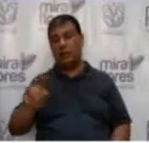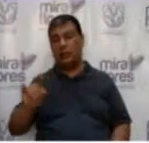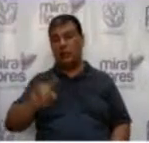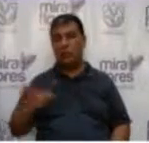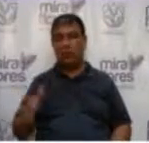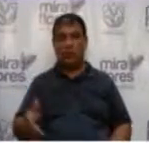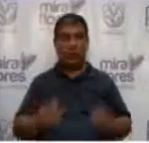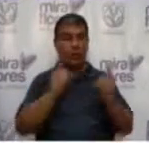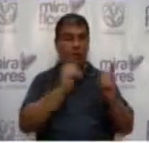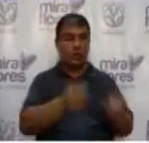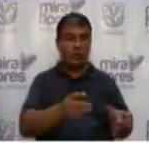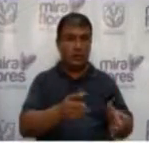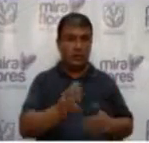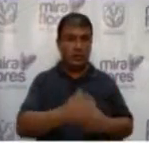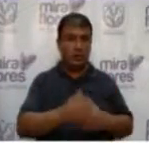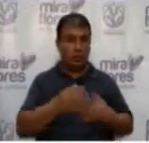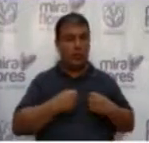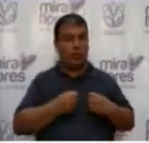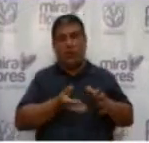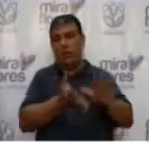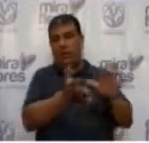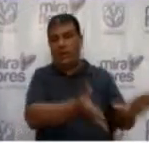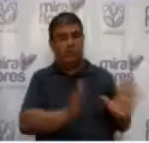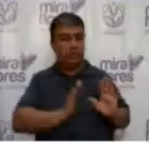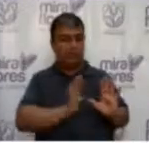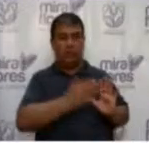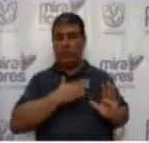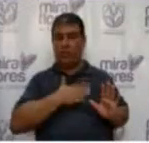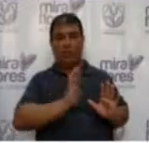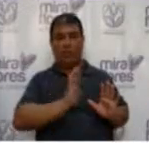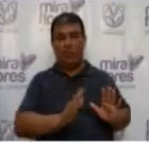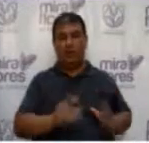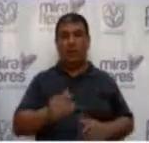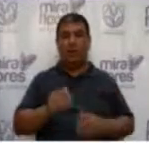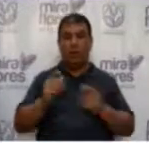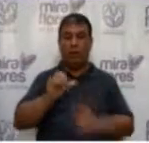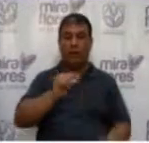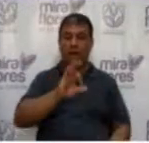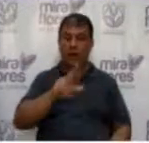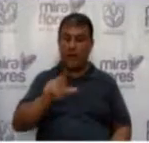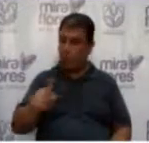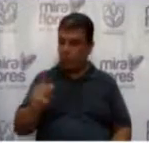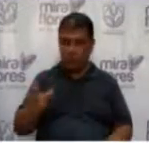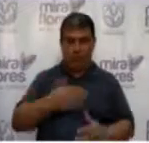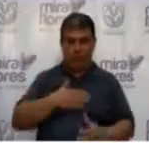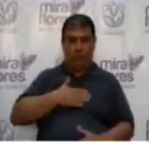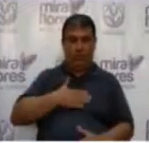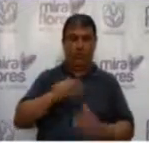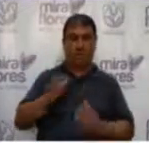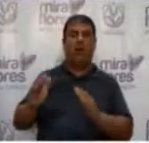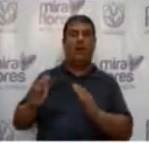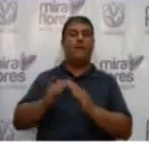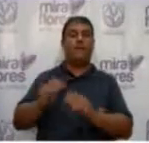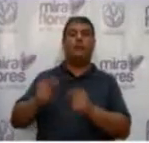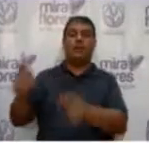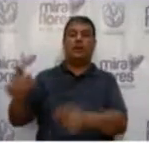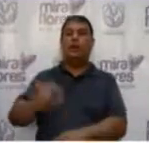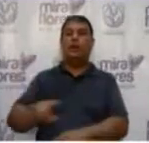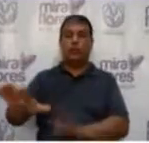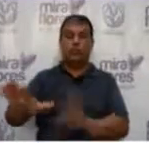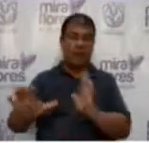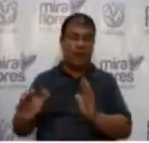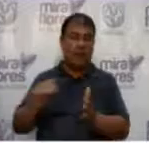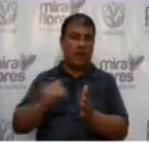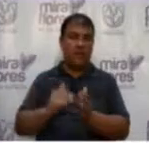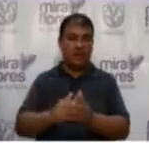Mientras que con la donación uno se desprende la titularidad del bien, con la afectación del uso no, se le da la posesión.